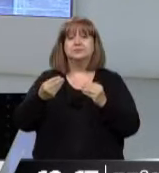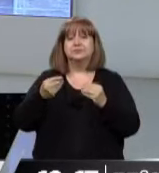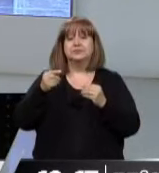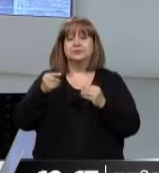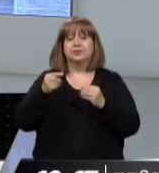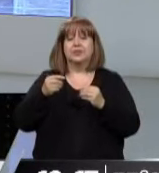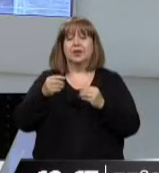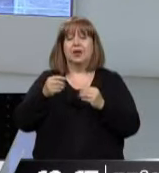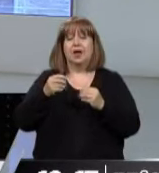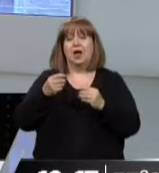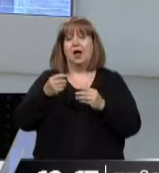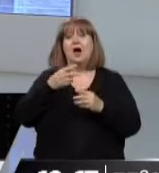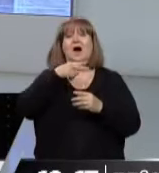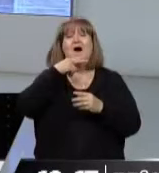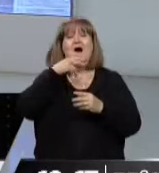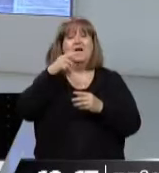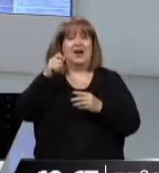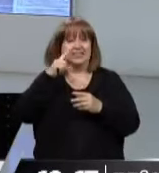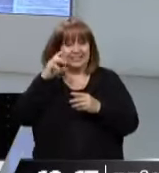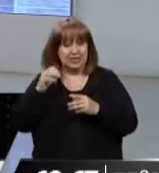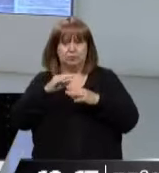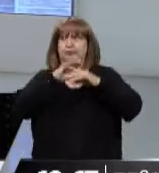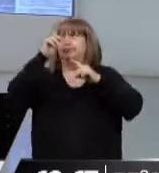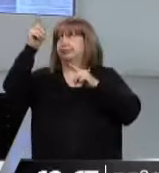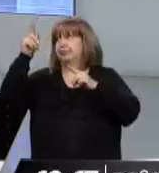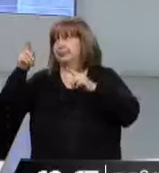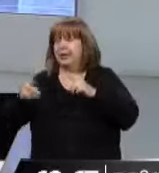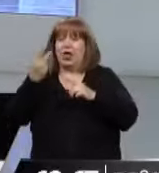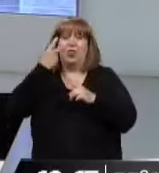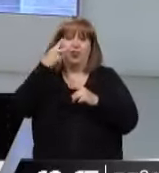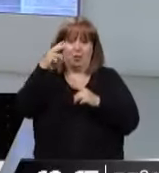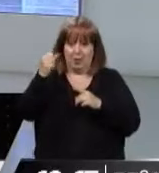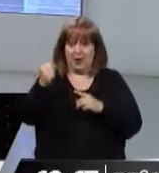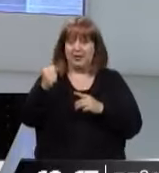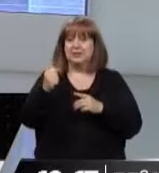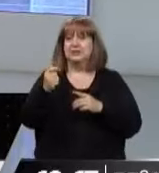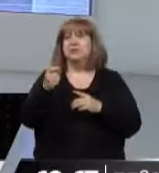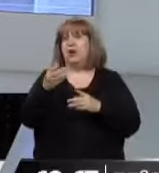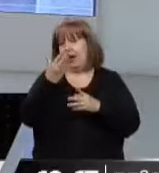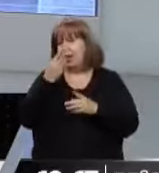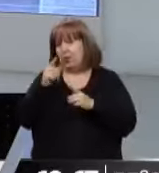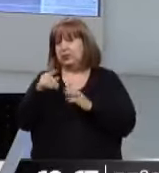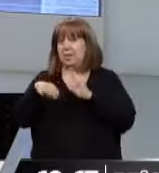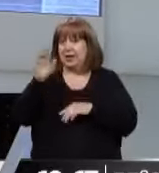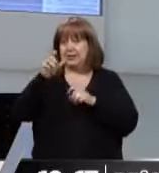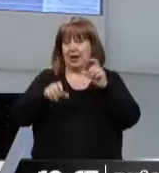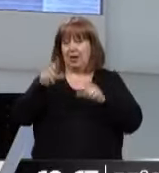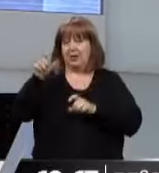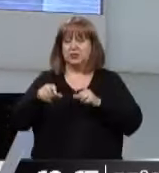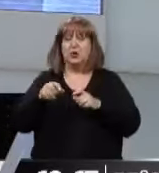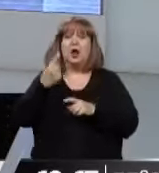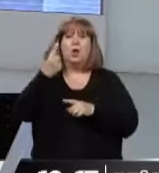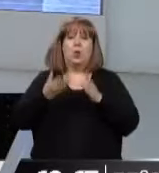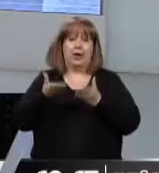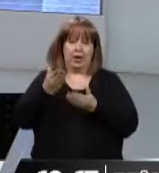2023. Es vacío, entraña, punta de espalda, que son cortes obviamente muy convocantes. Nuevos